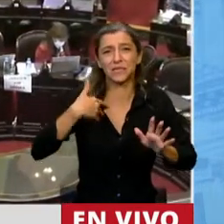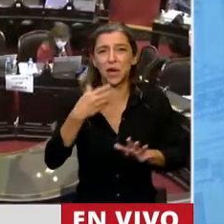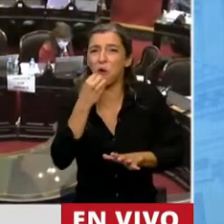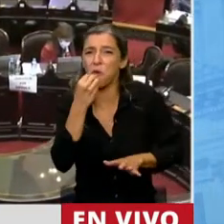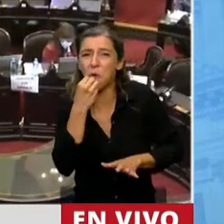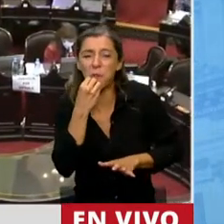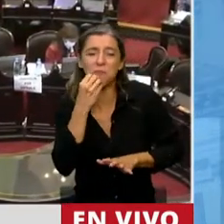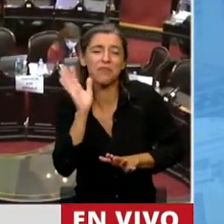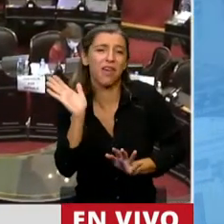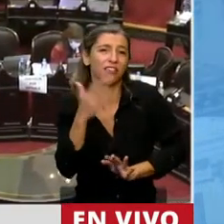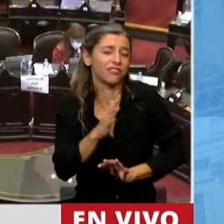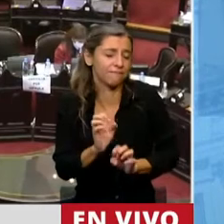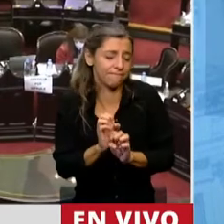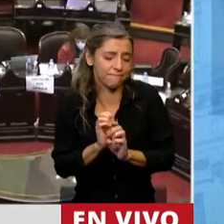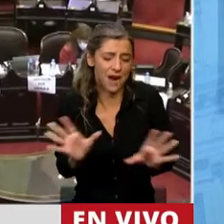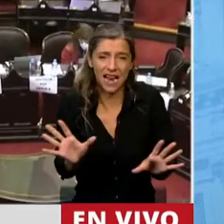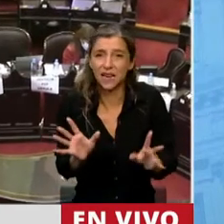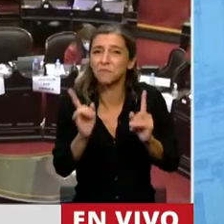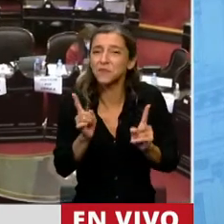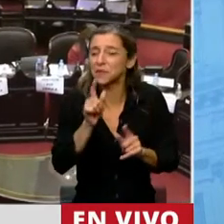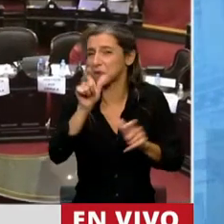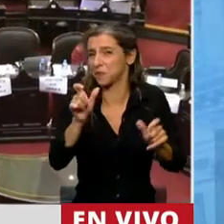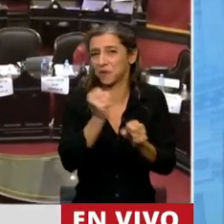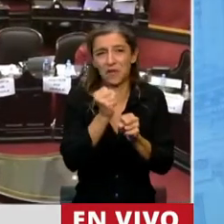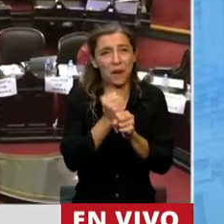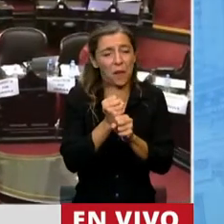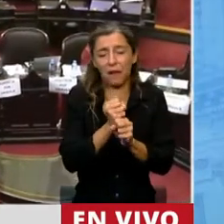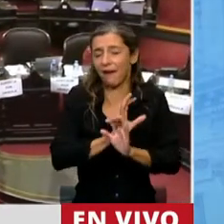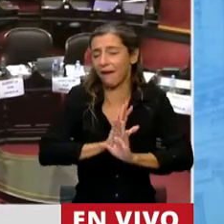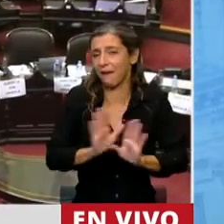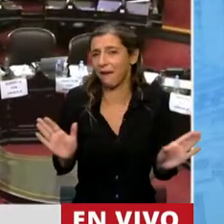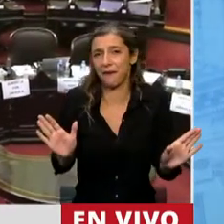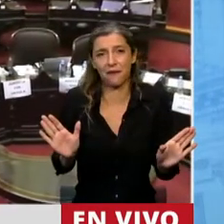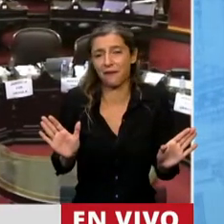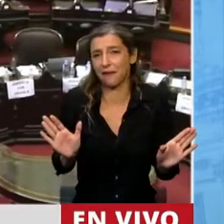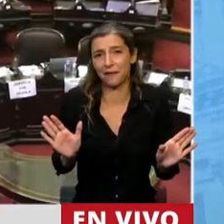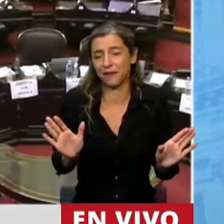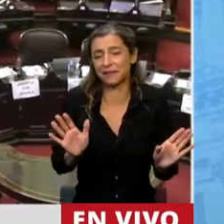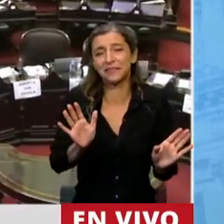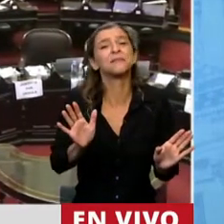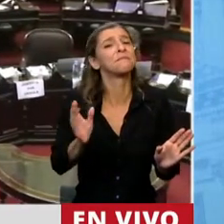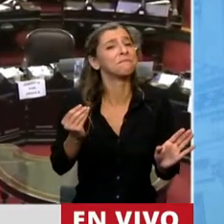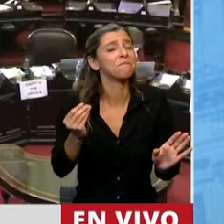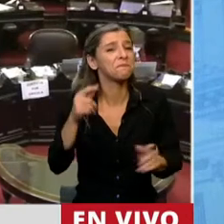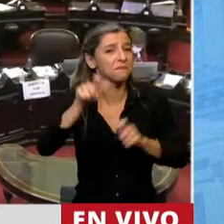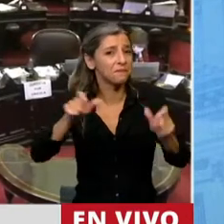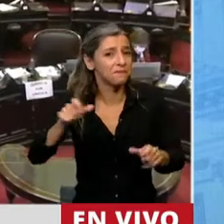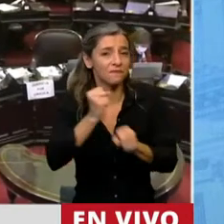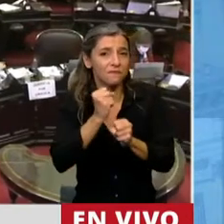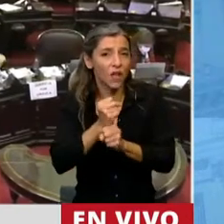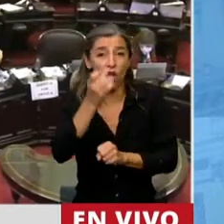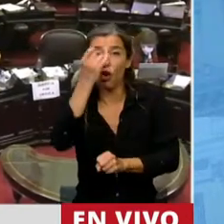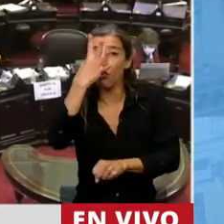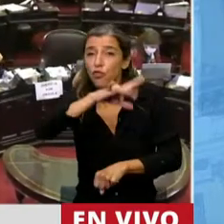la que contaban trabajadores y trabajadoras. Jornadas de 12 horas de trabajo en la